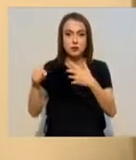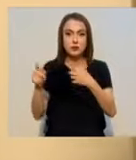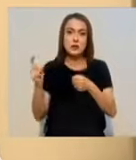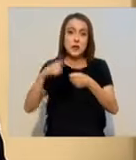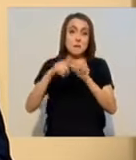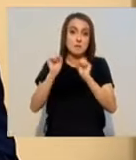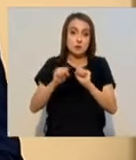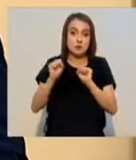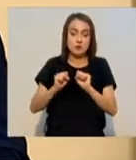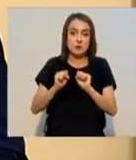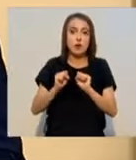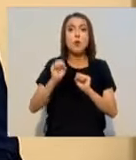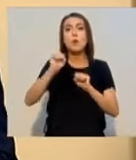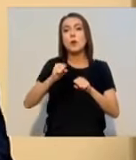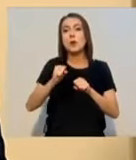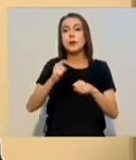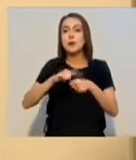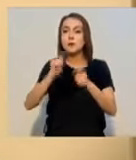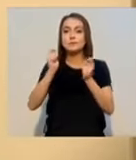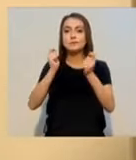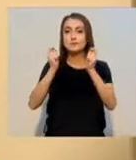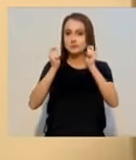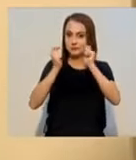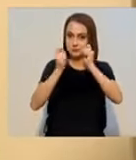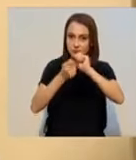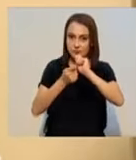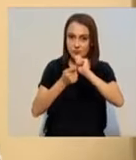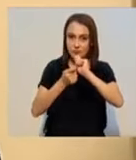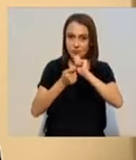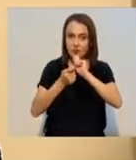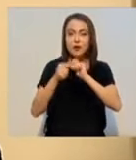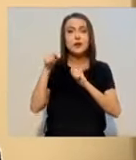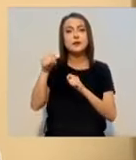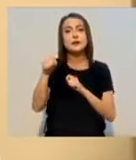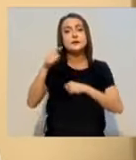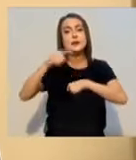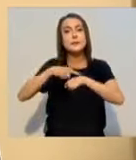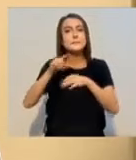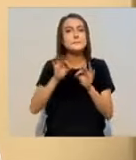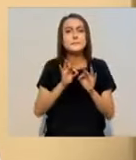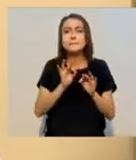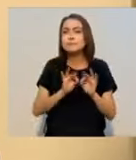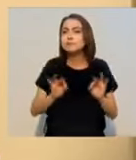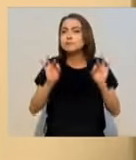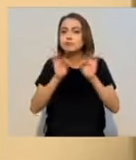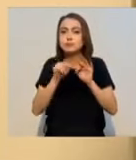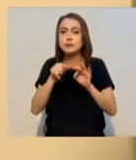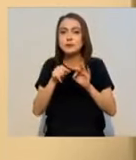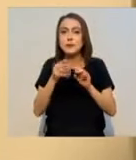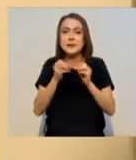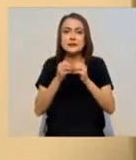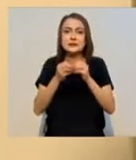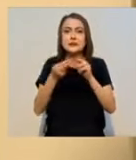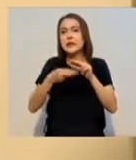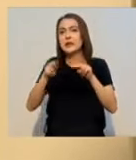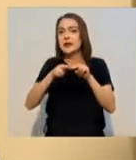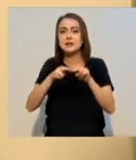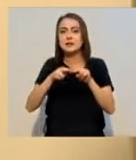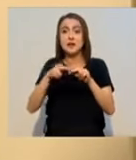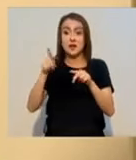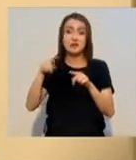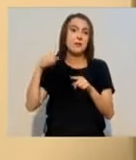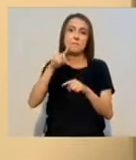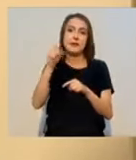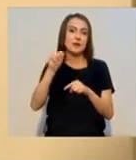a esta posibilidad, se le haría un ajuste de ese principal e intereses que no pagaron